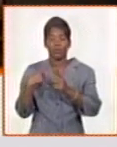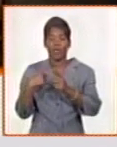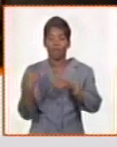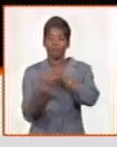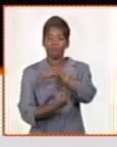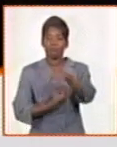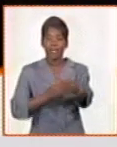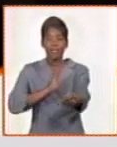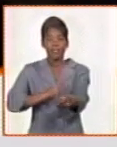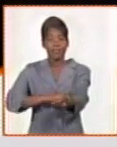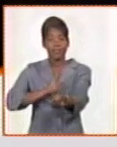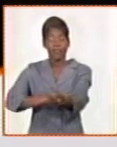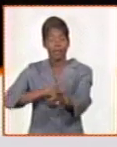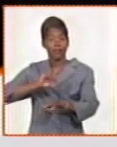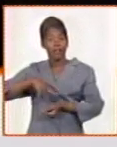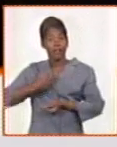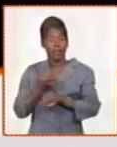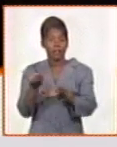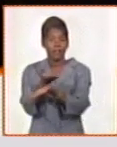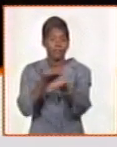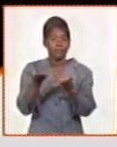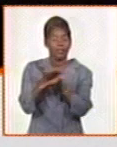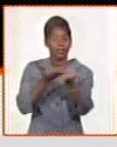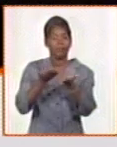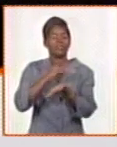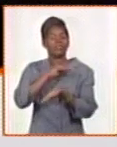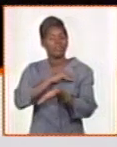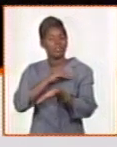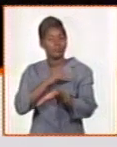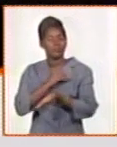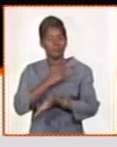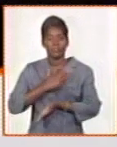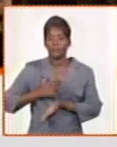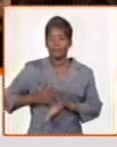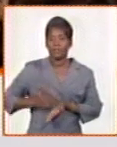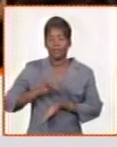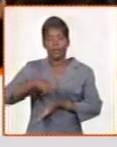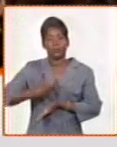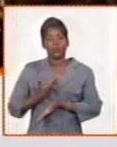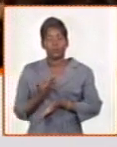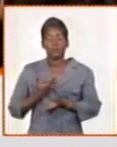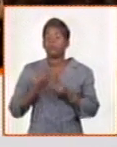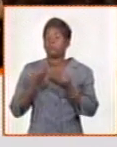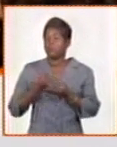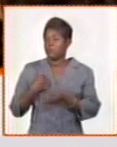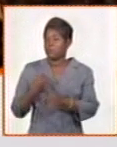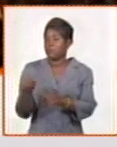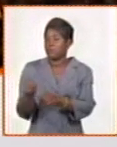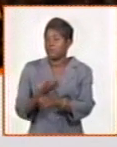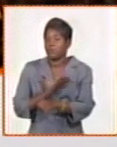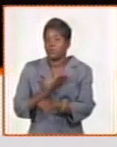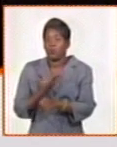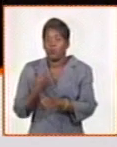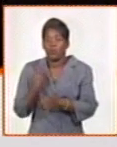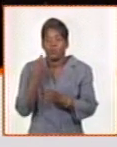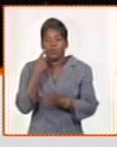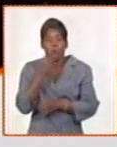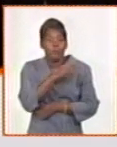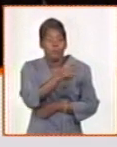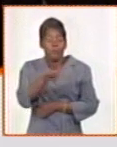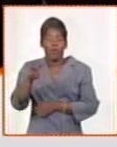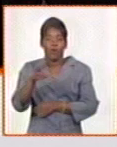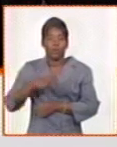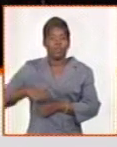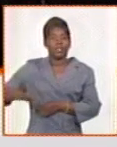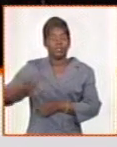compartir también la fiesta, el sentimiento, la cultura, y eso pues me siento jubiloso de estar con